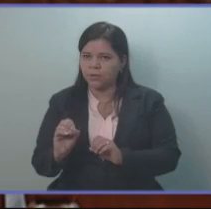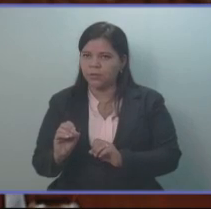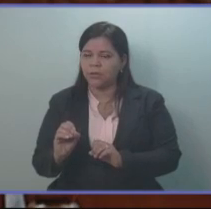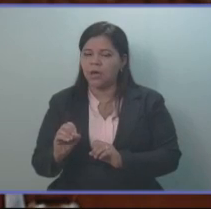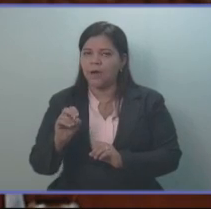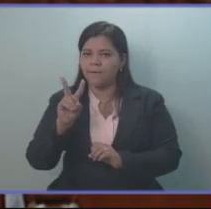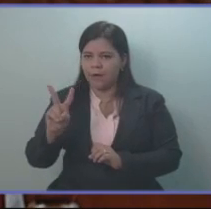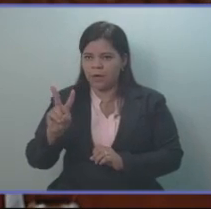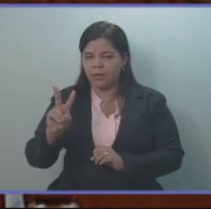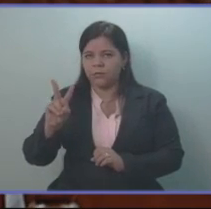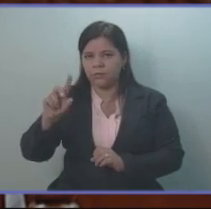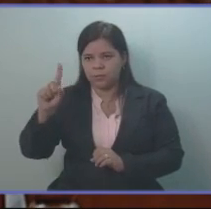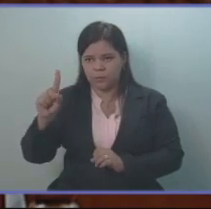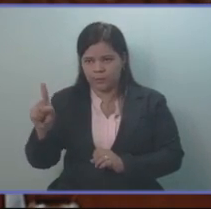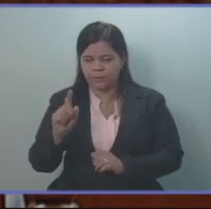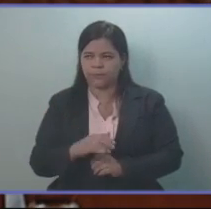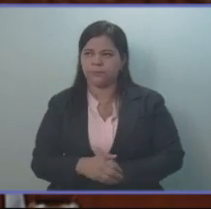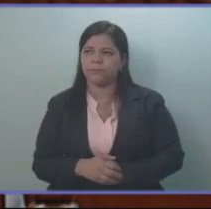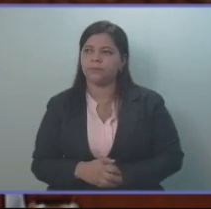531.61 varas cuadradas.